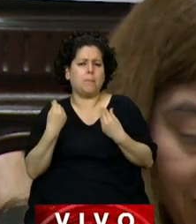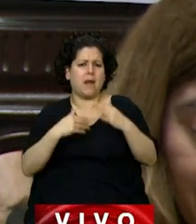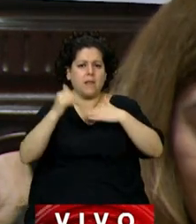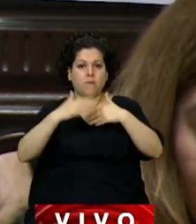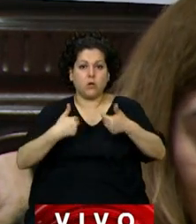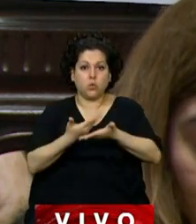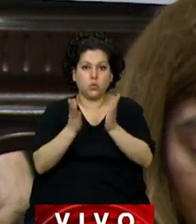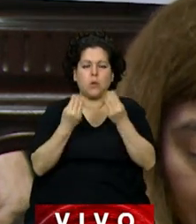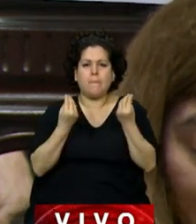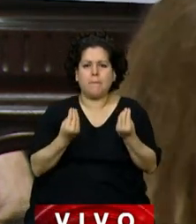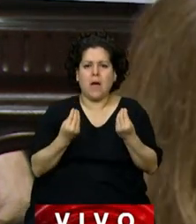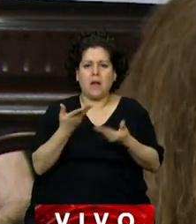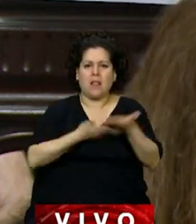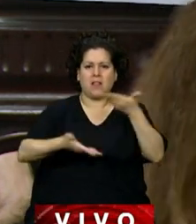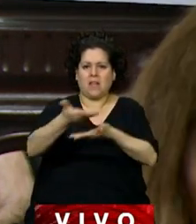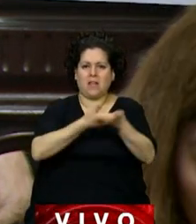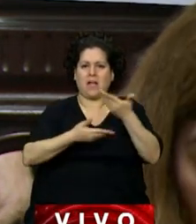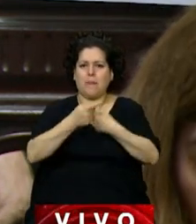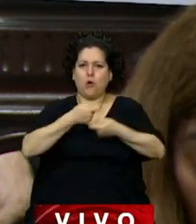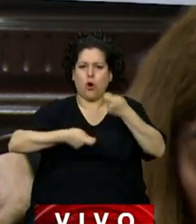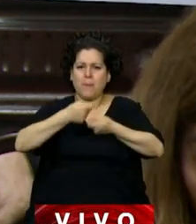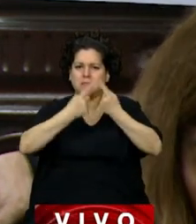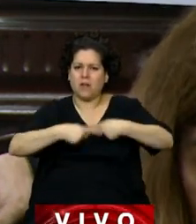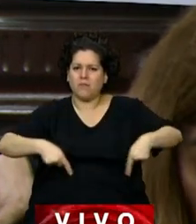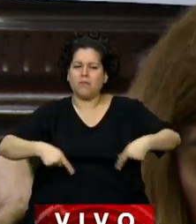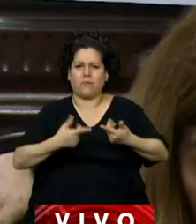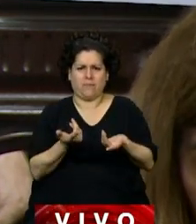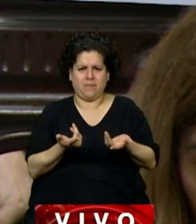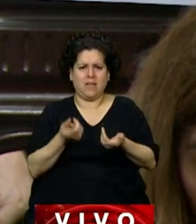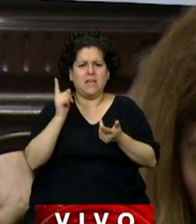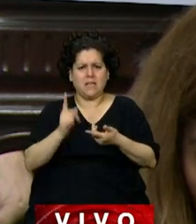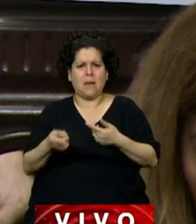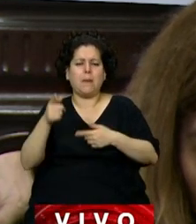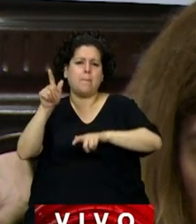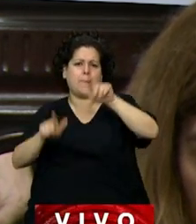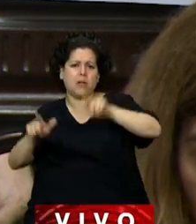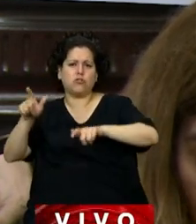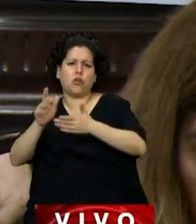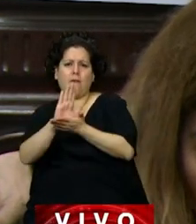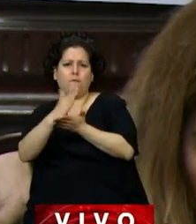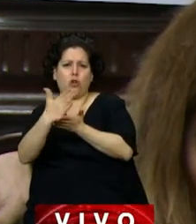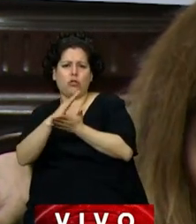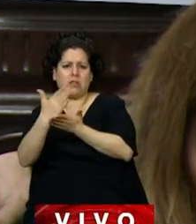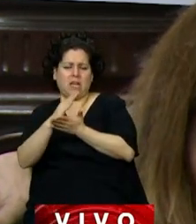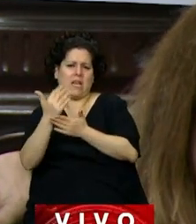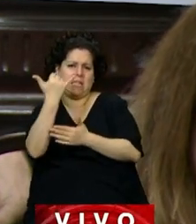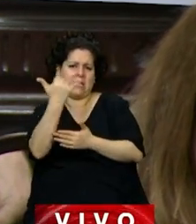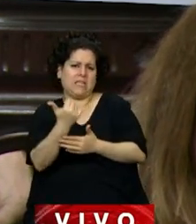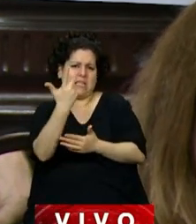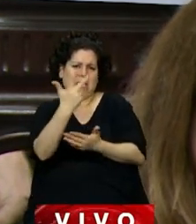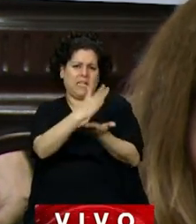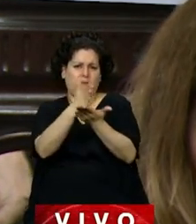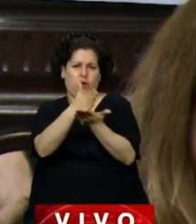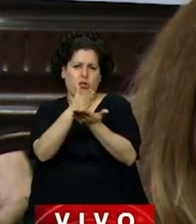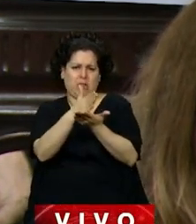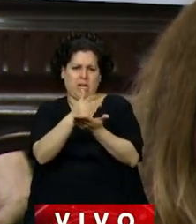para el intercambio también comercial, intercambio de personas en las fronteras. De las tres fronteras más importantes de